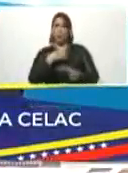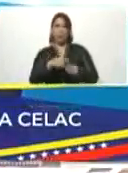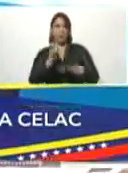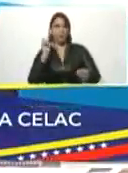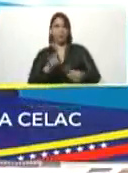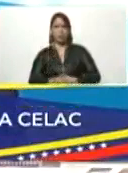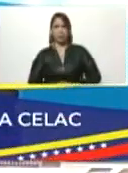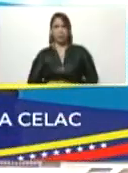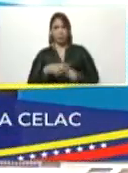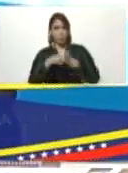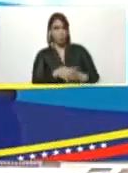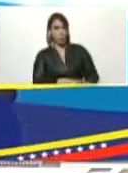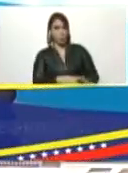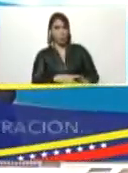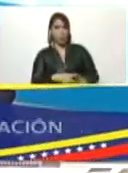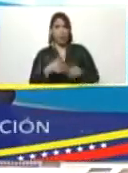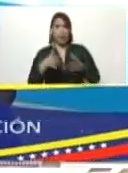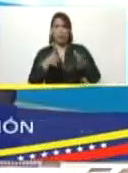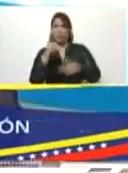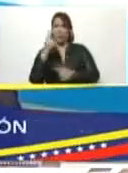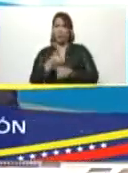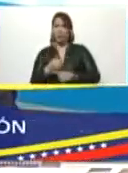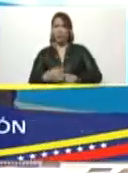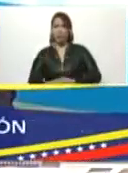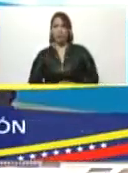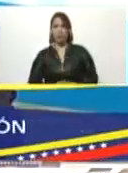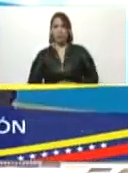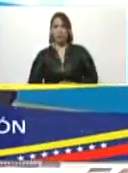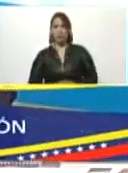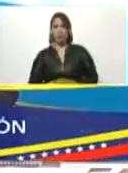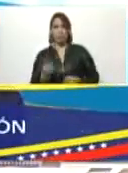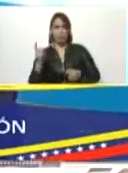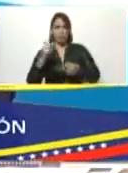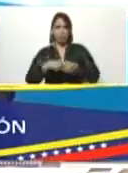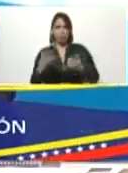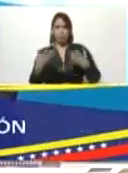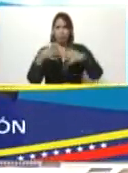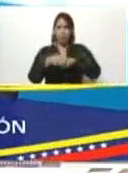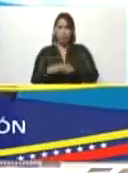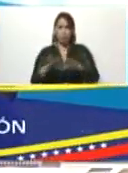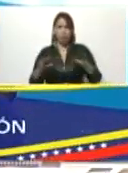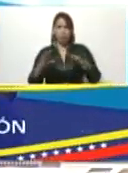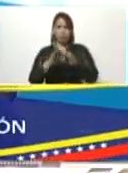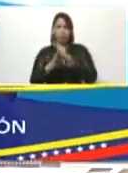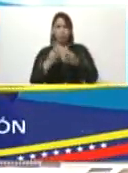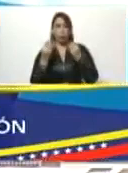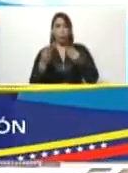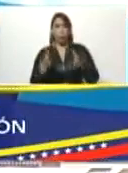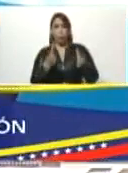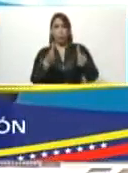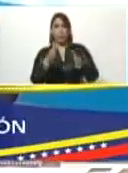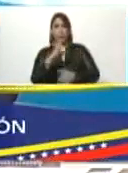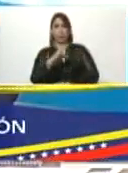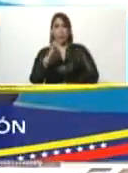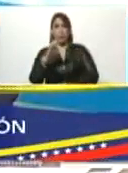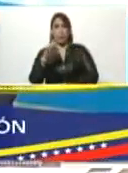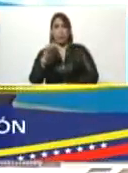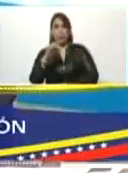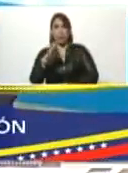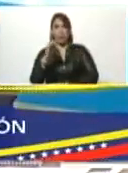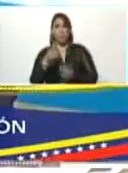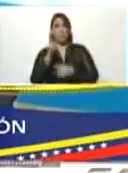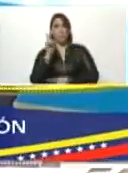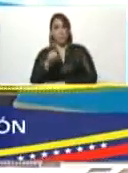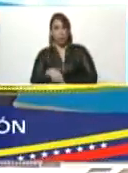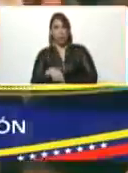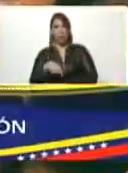y la discriminación. El camino tiene que ser inclusivo, la unión, como es el camino de la CELAC. Así que yo te